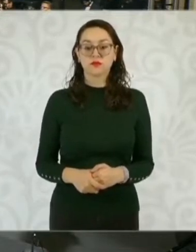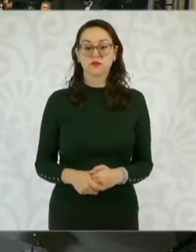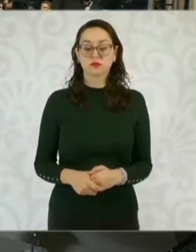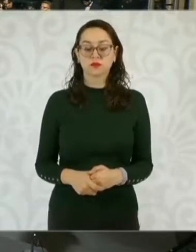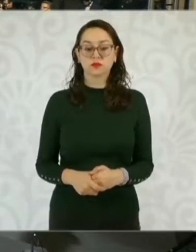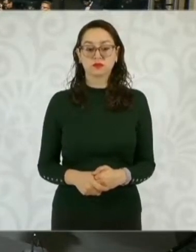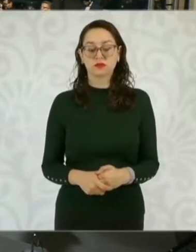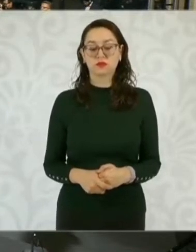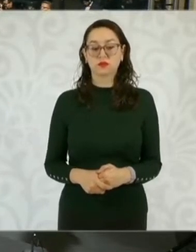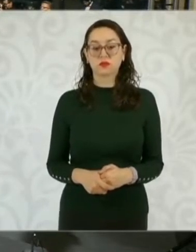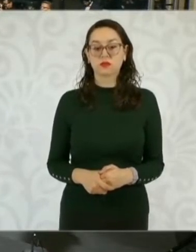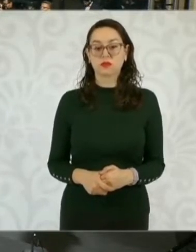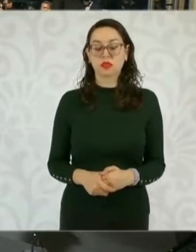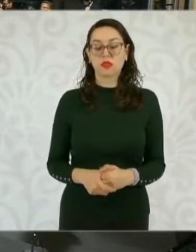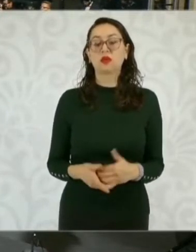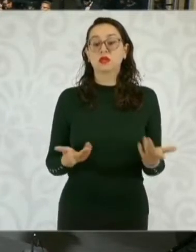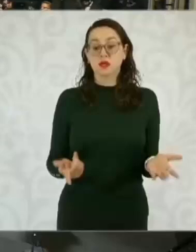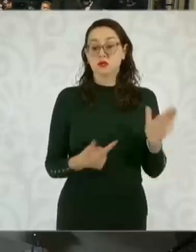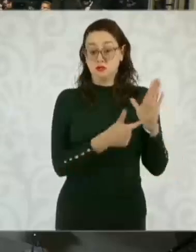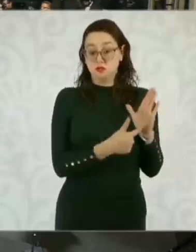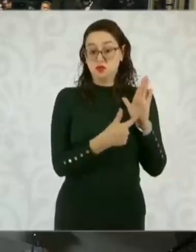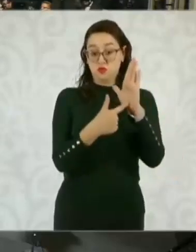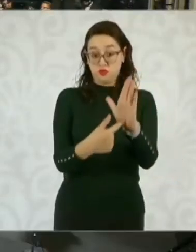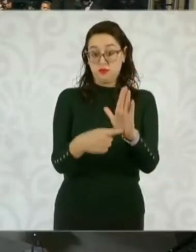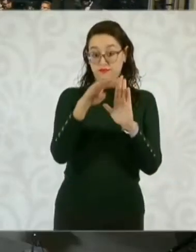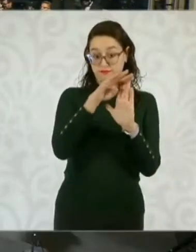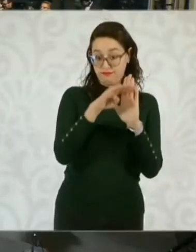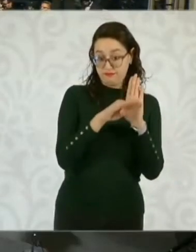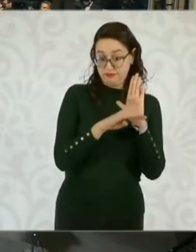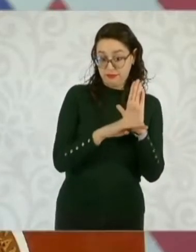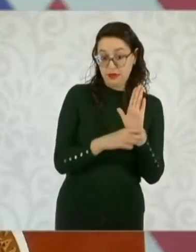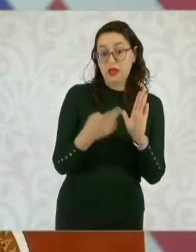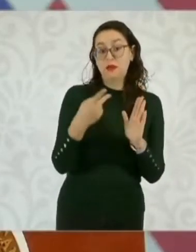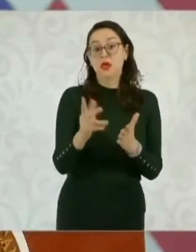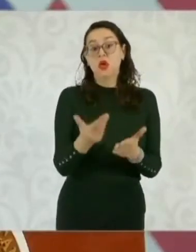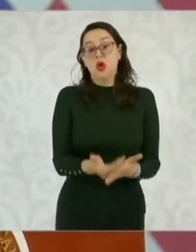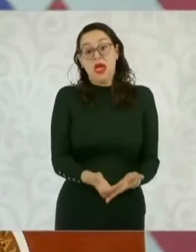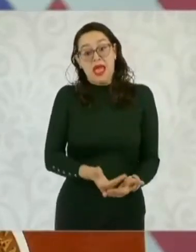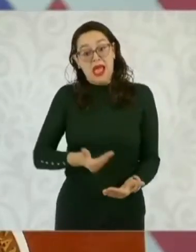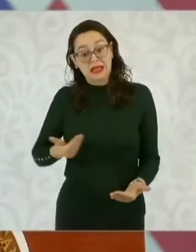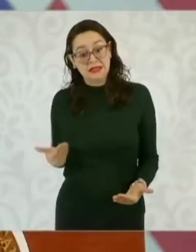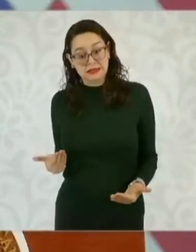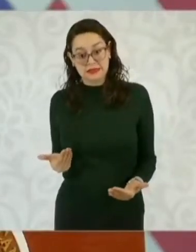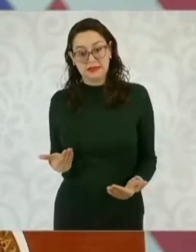Antes de empezar las líneas estratégicas, quisiera retomar las